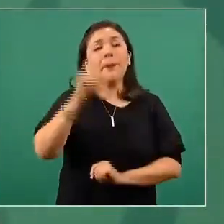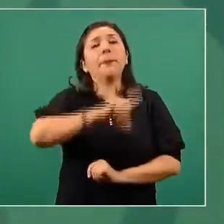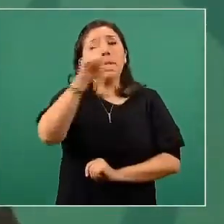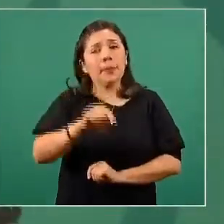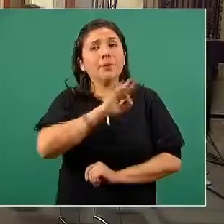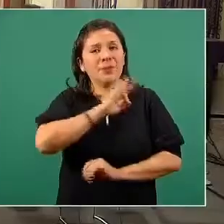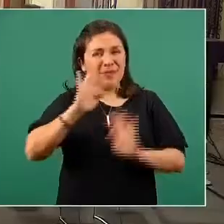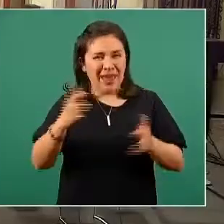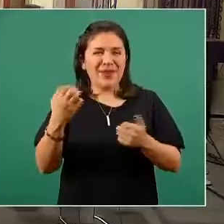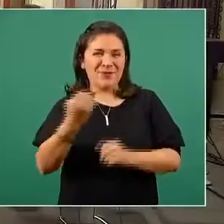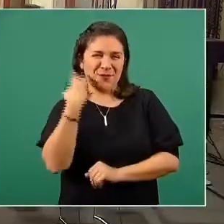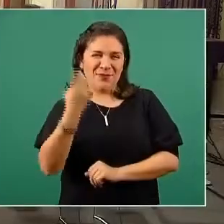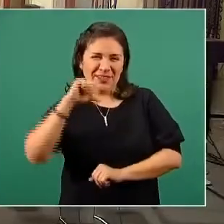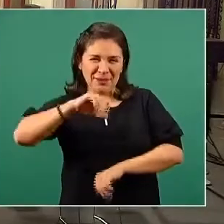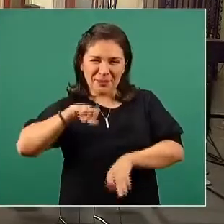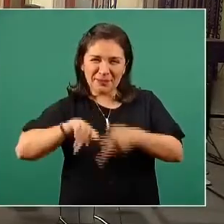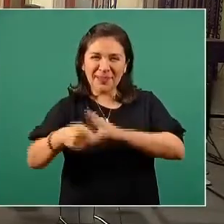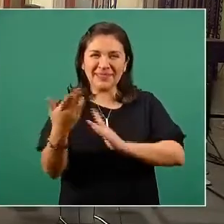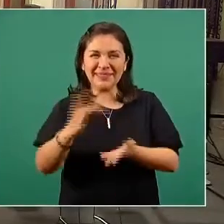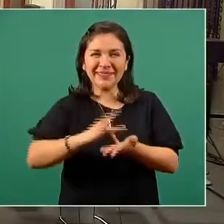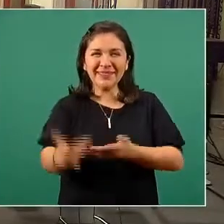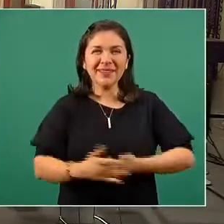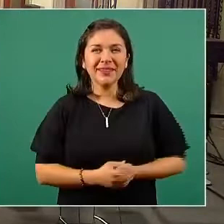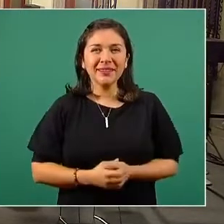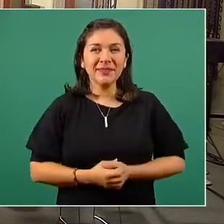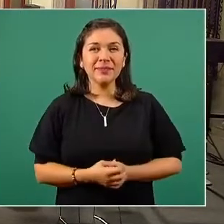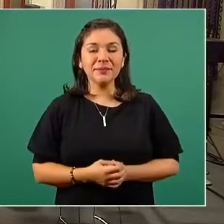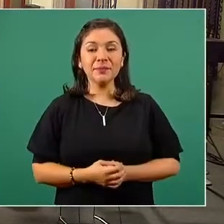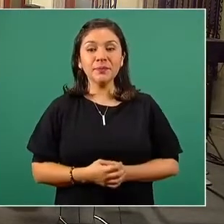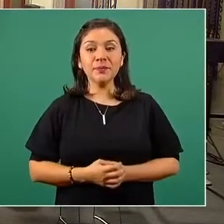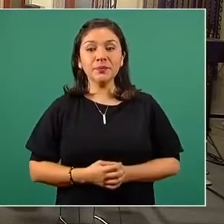podamos iniciar con la conferencia. Gracias.